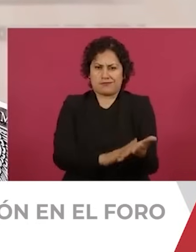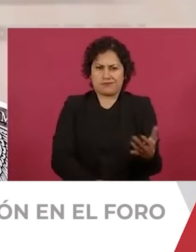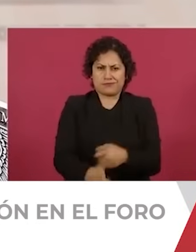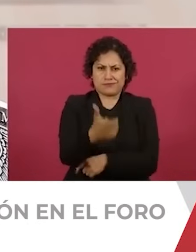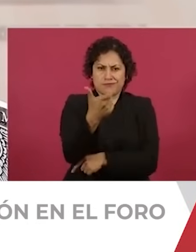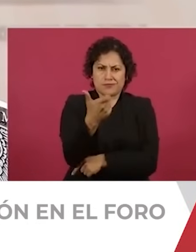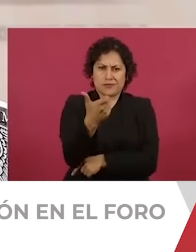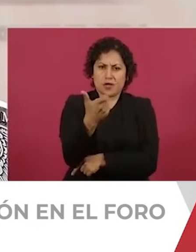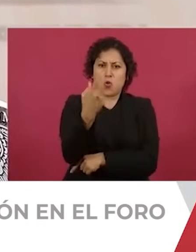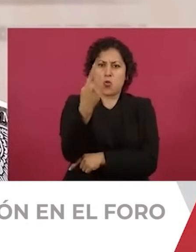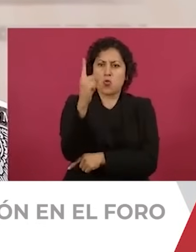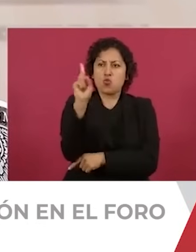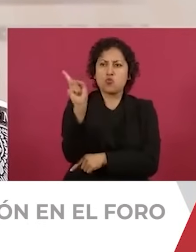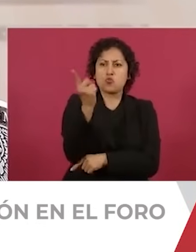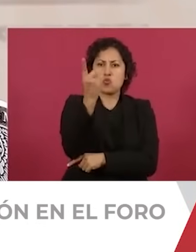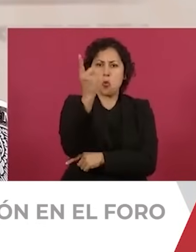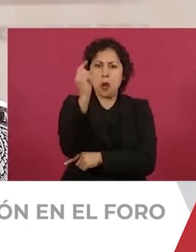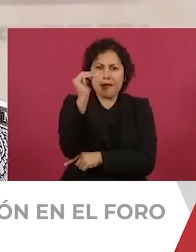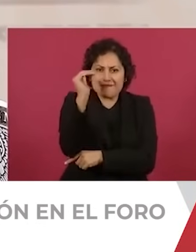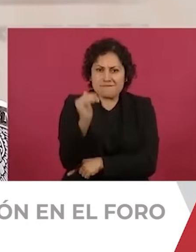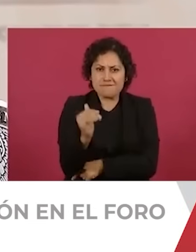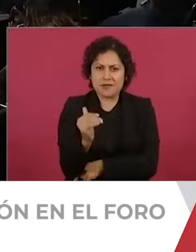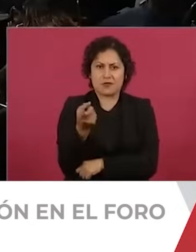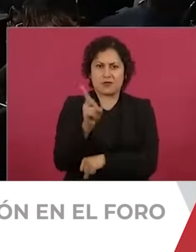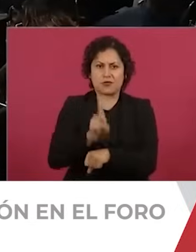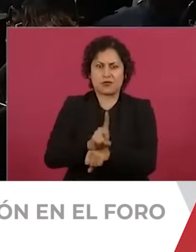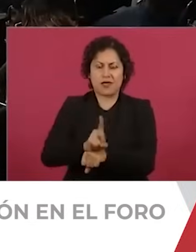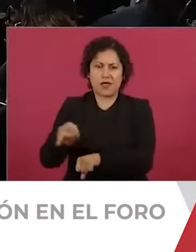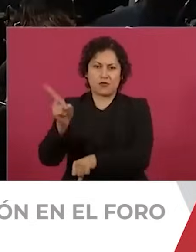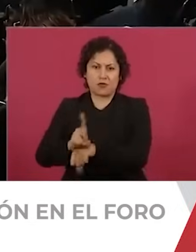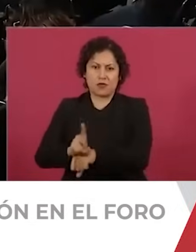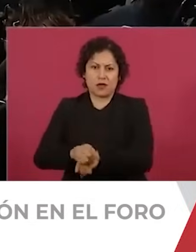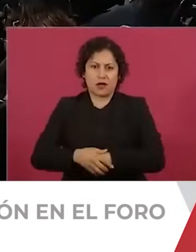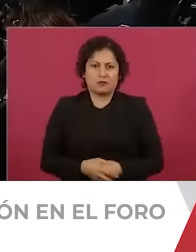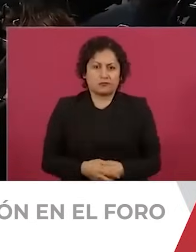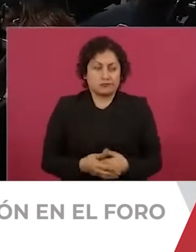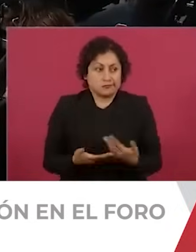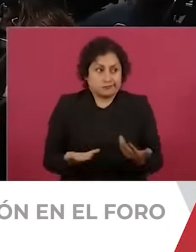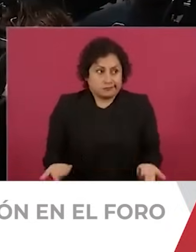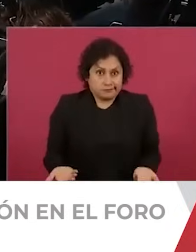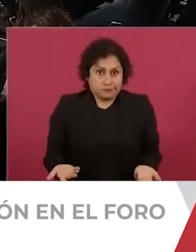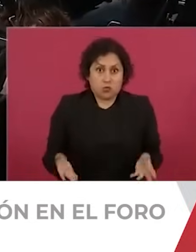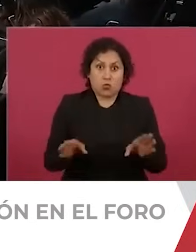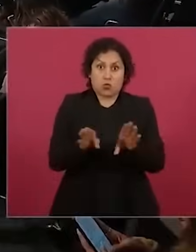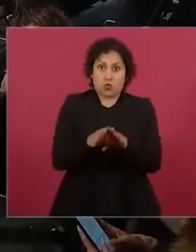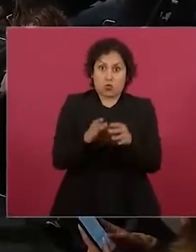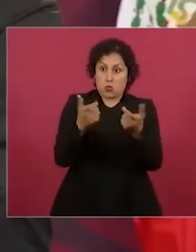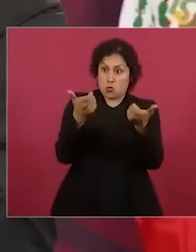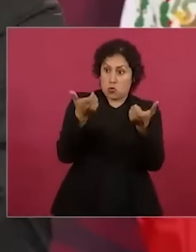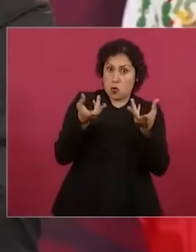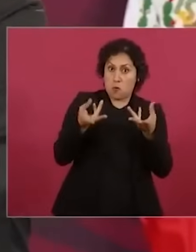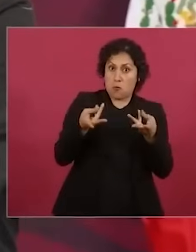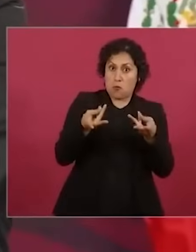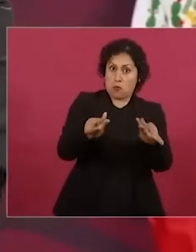diario Y que en vez de la guerra se tenía que